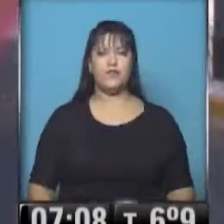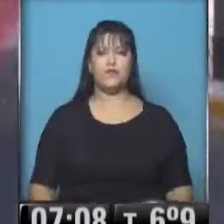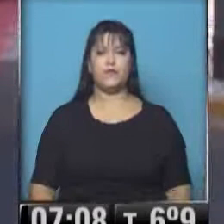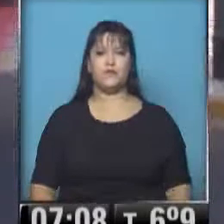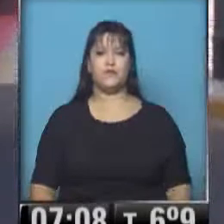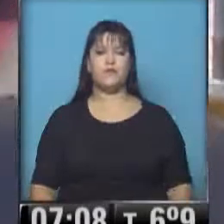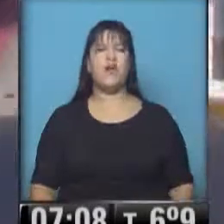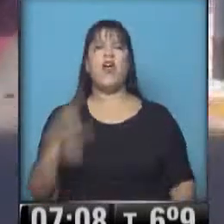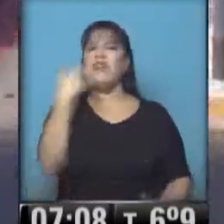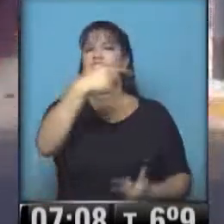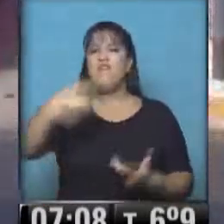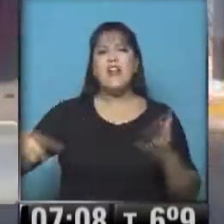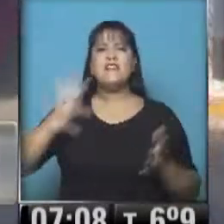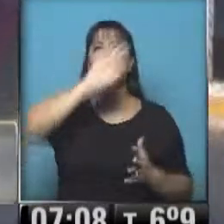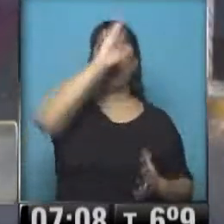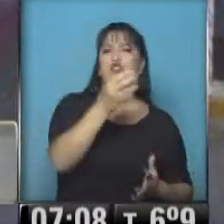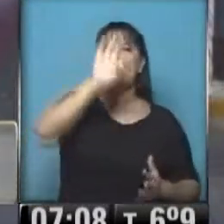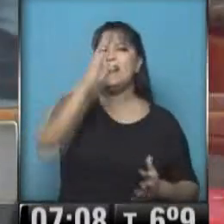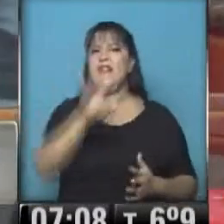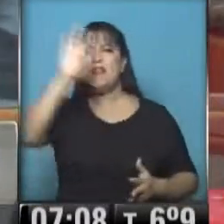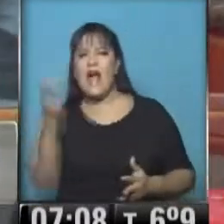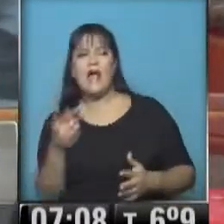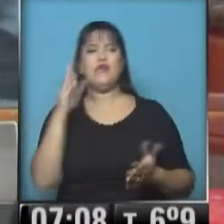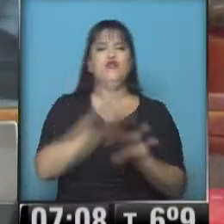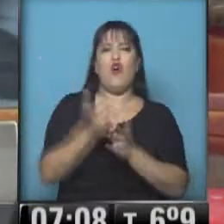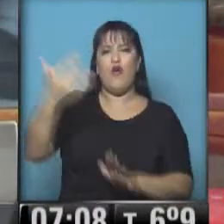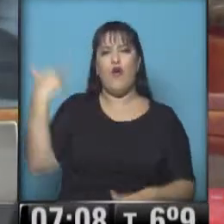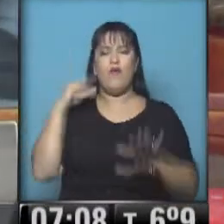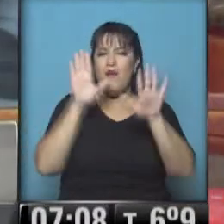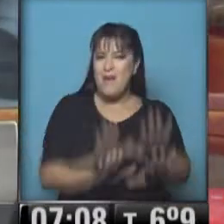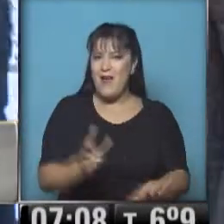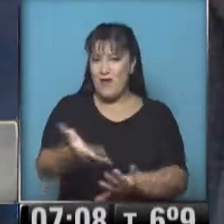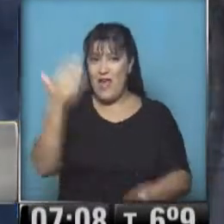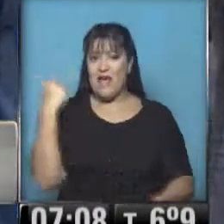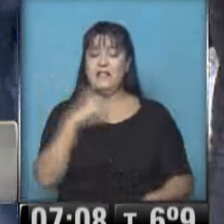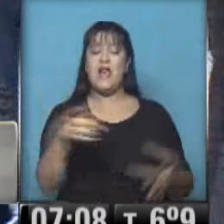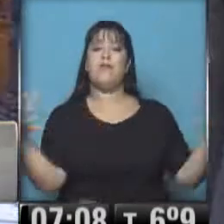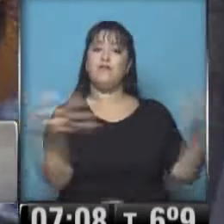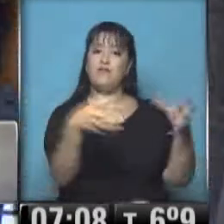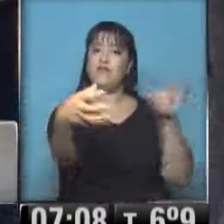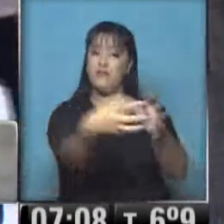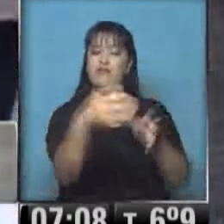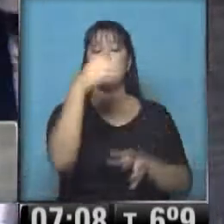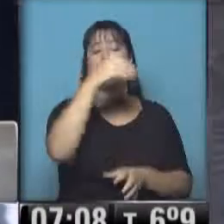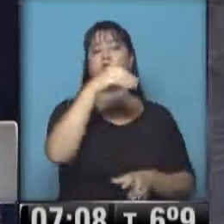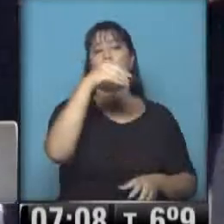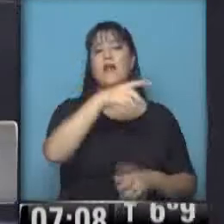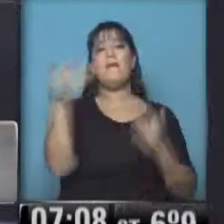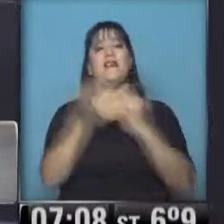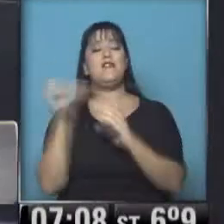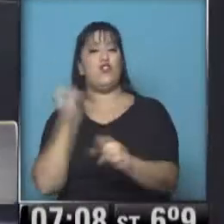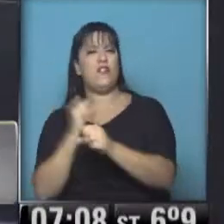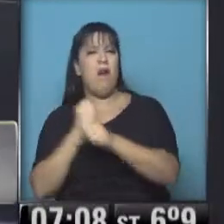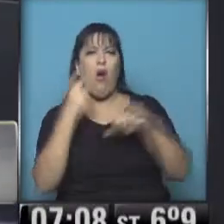la diferencia en porcentajes sobre el acatamiento al paro que hicieron moya noel barrionuevo por un lado y el ministro de trabajo por el otro es tan